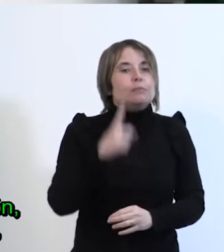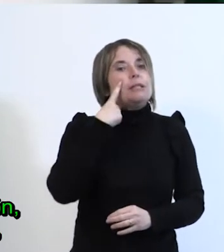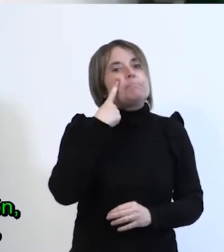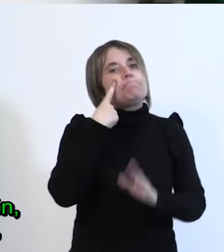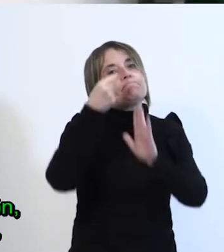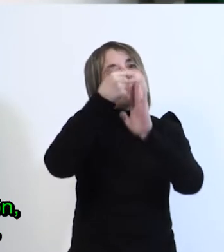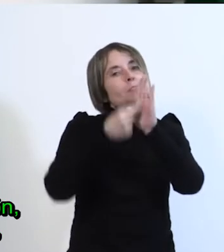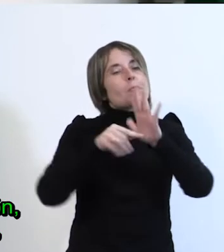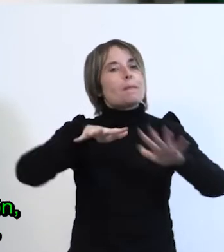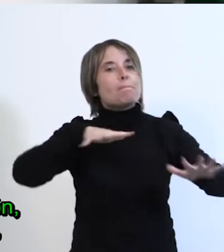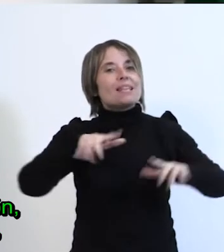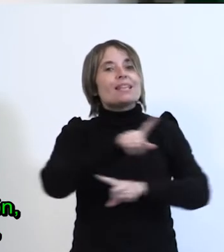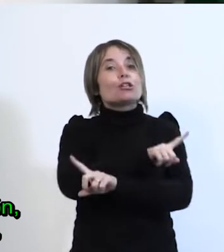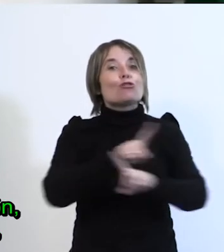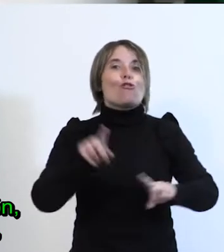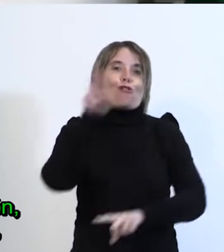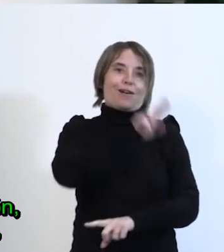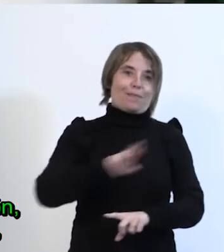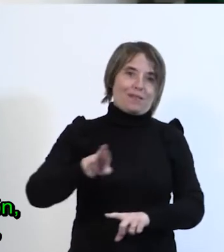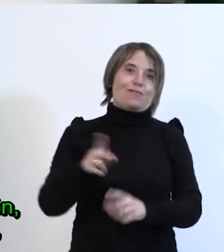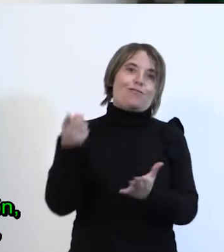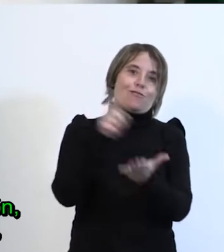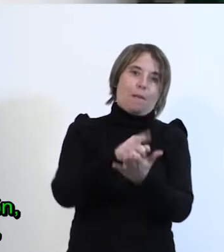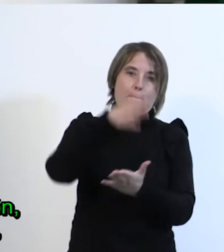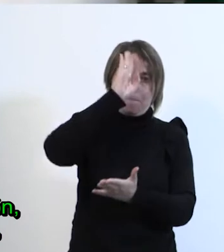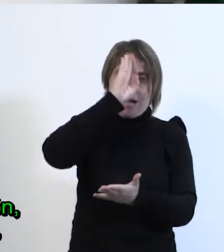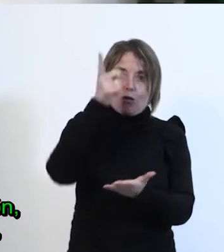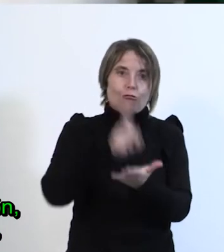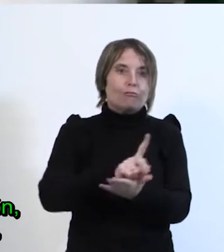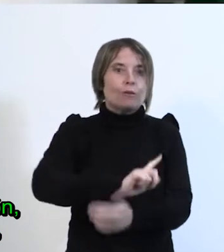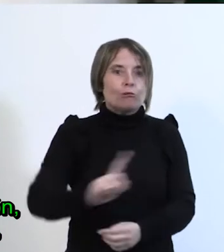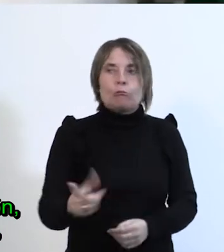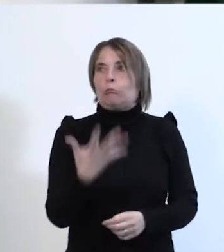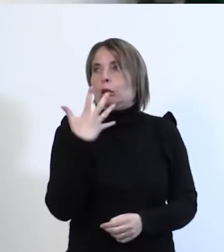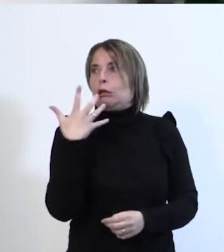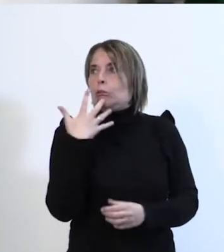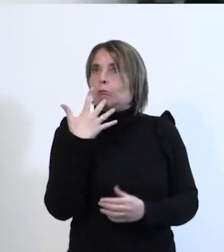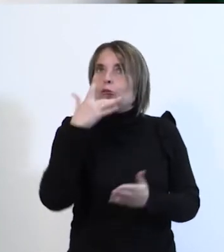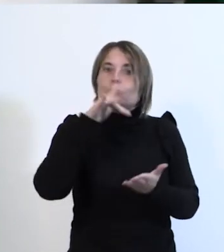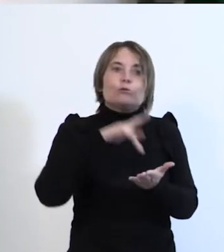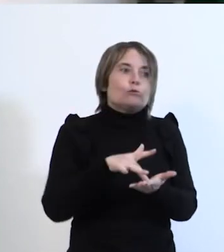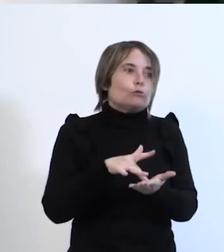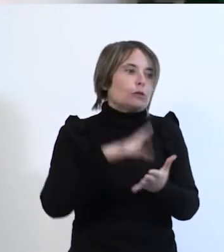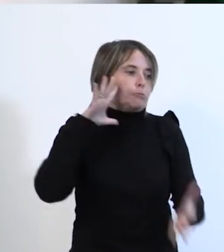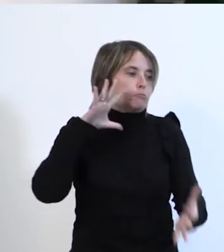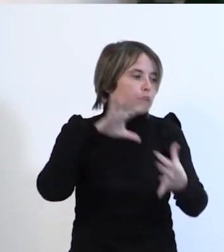también medidas de no repetición que tienen que ver, por ejemplo, con